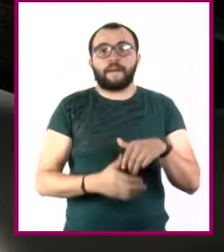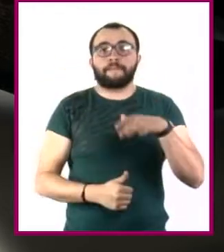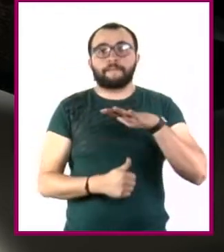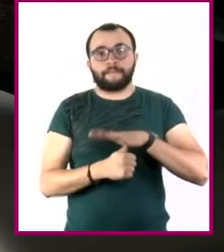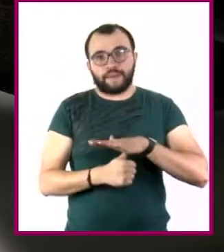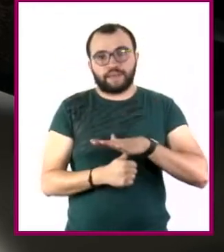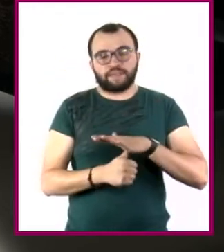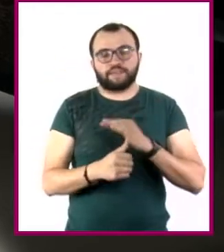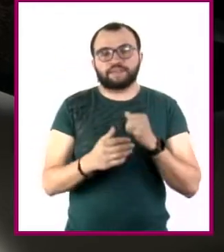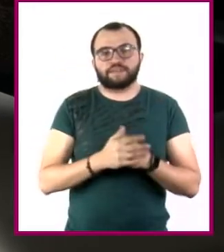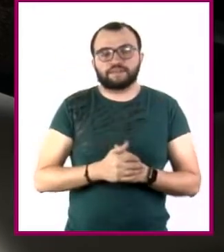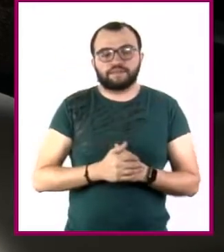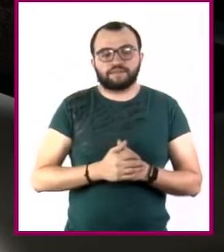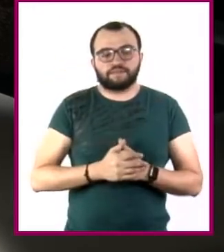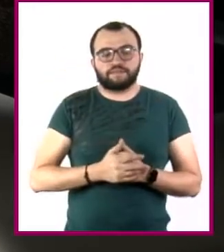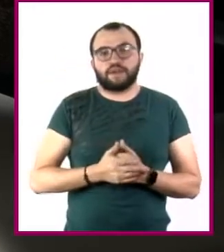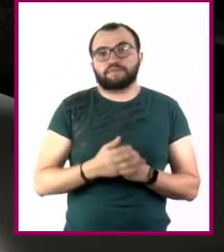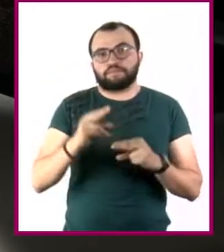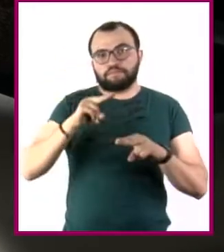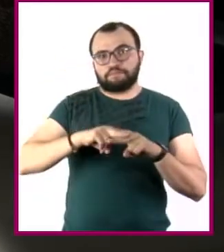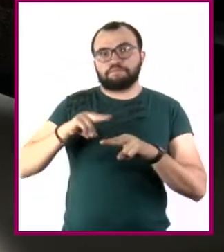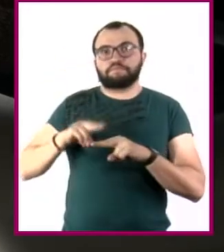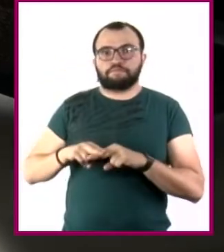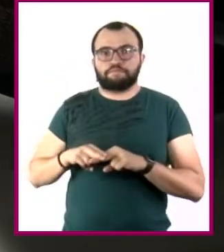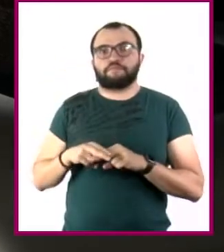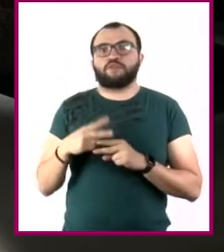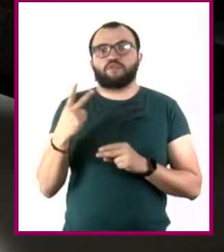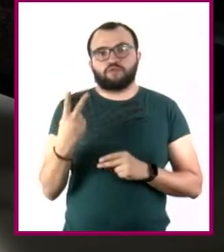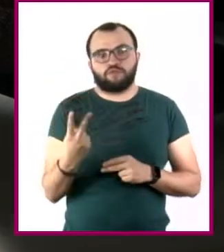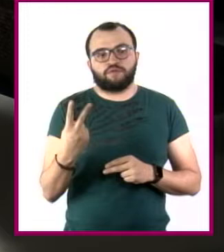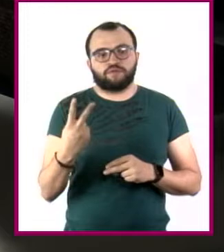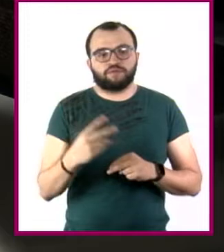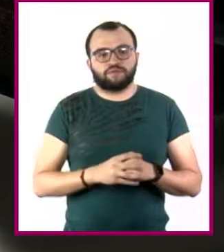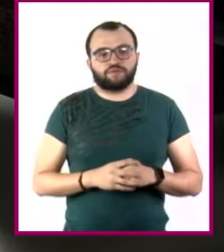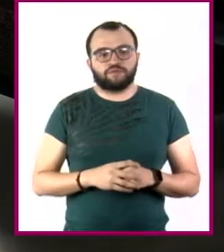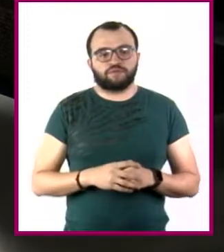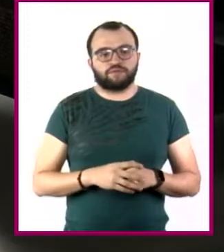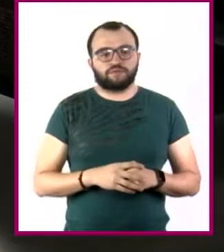mesita, 2 sillones,